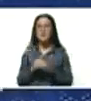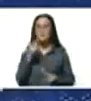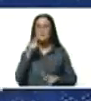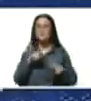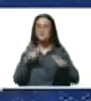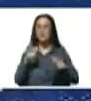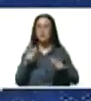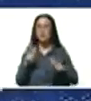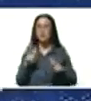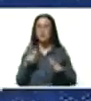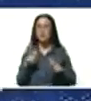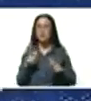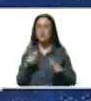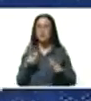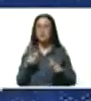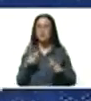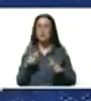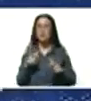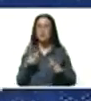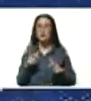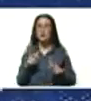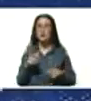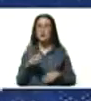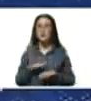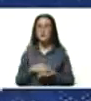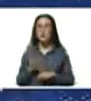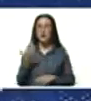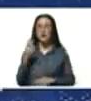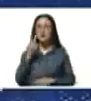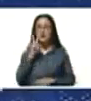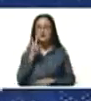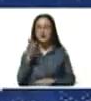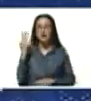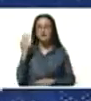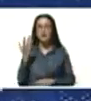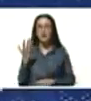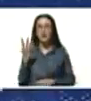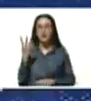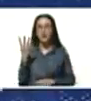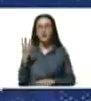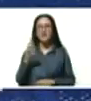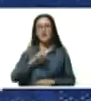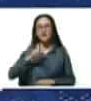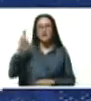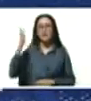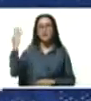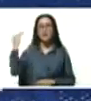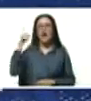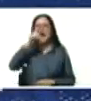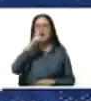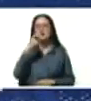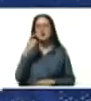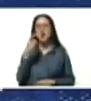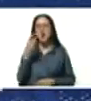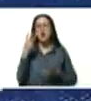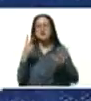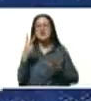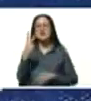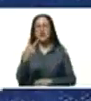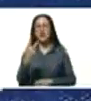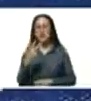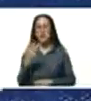dato. ¿Por qué? Porque era la visión de la Cuarta República en el año 82. Y le